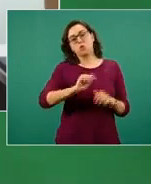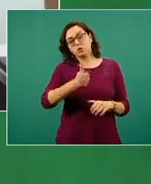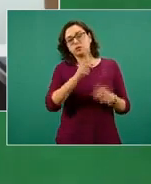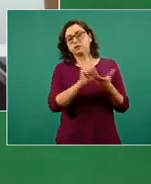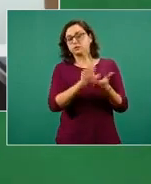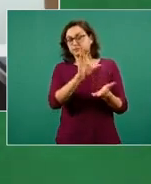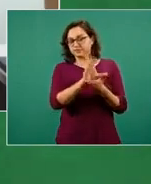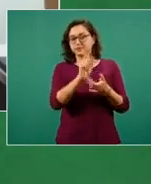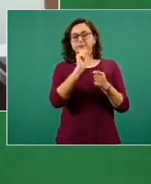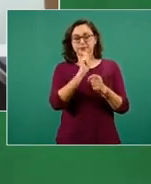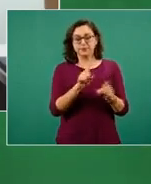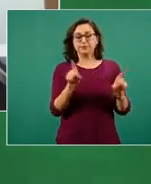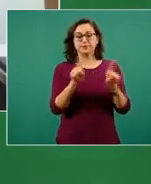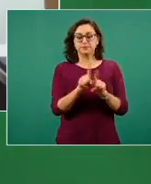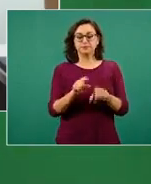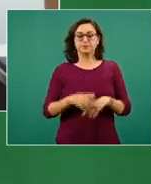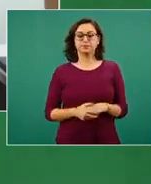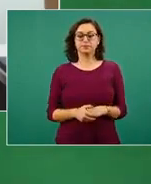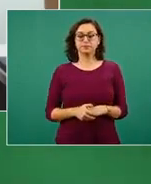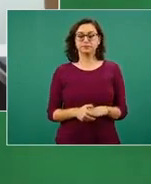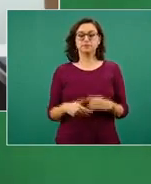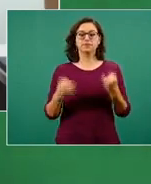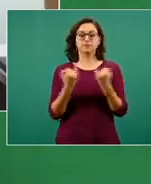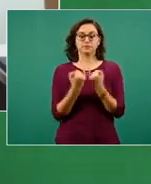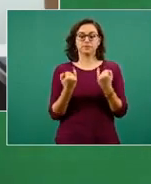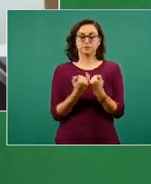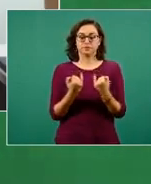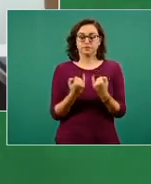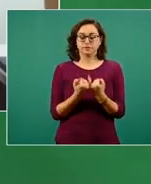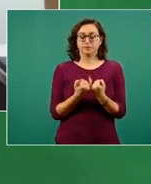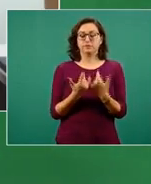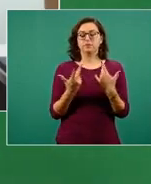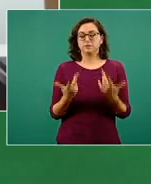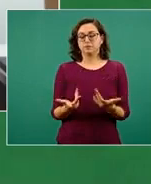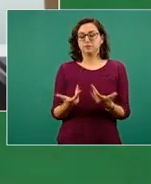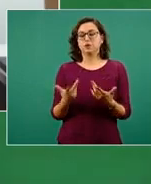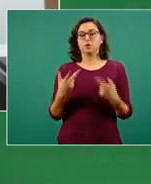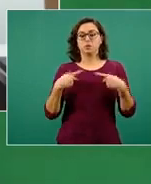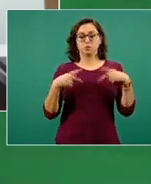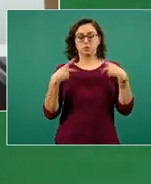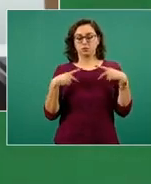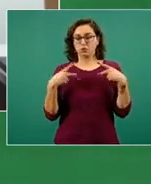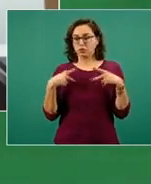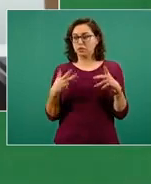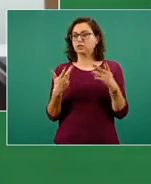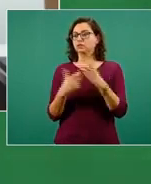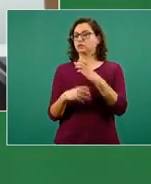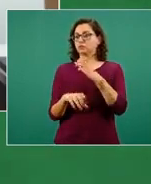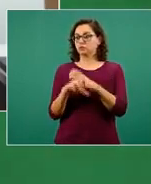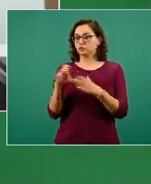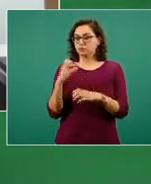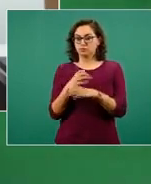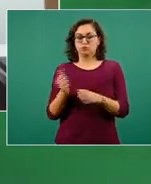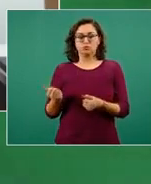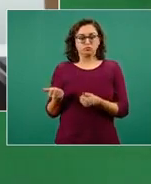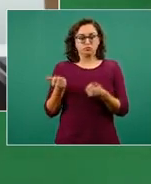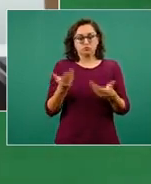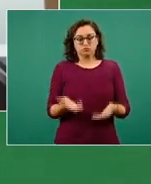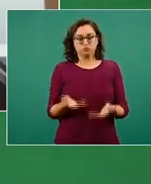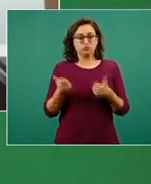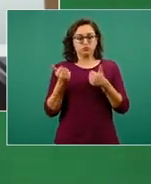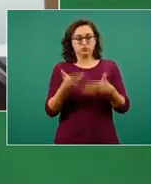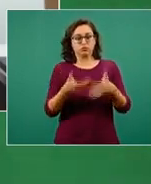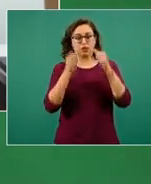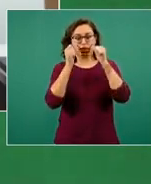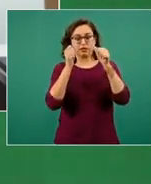discapacidad. Asimismo, se apoyó con insumos básicos y personal con la finalidad de brindar mayor atención posible